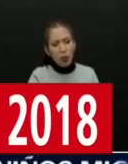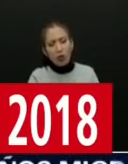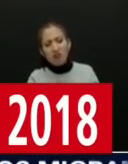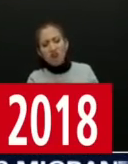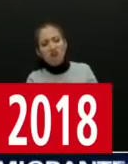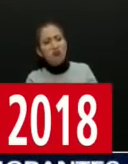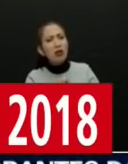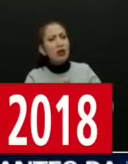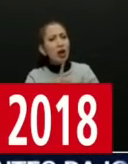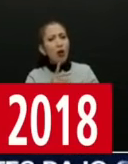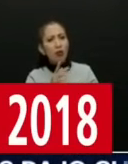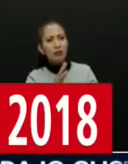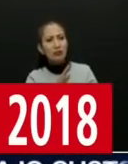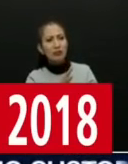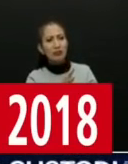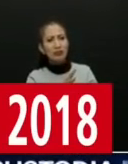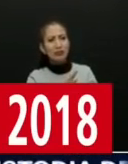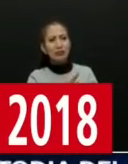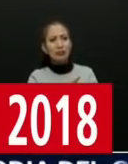un